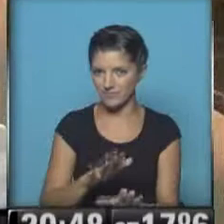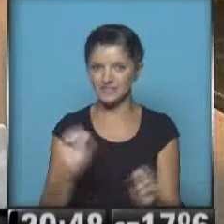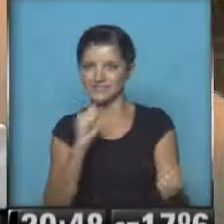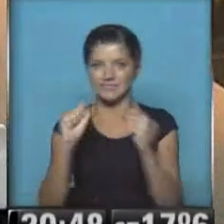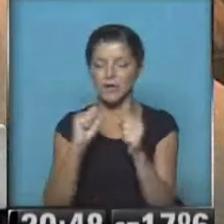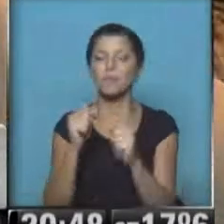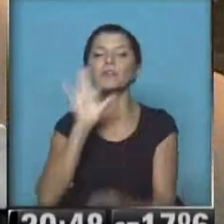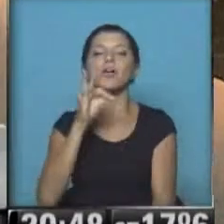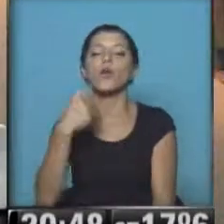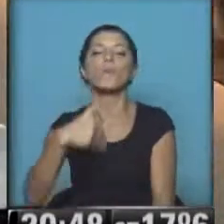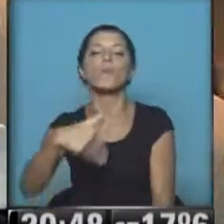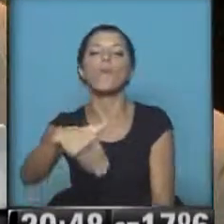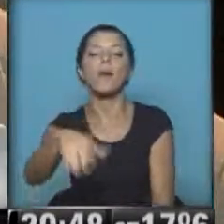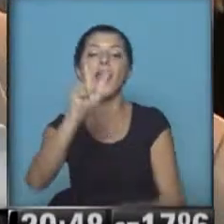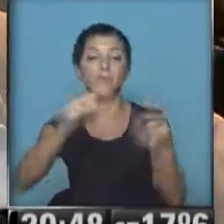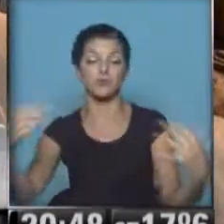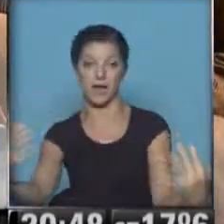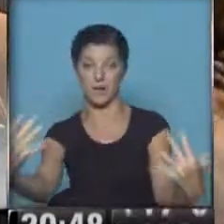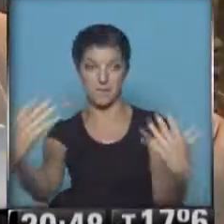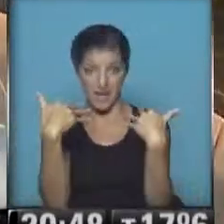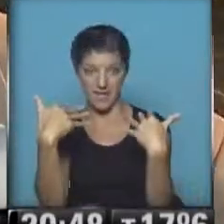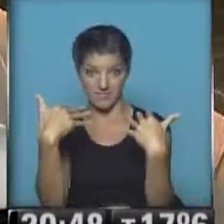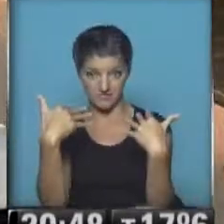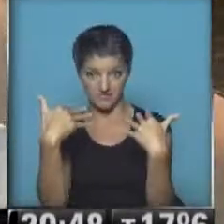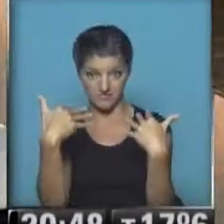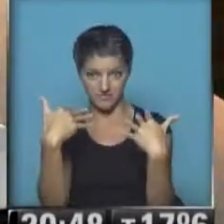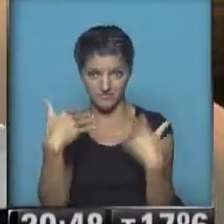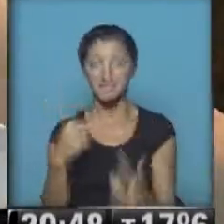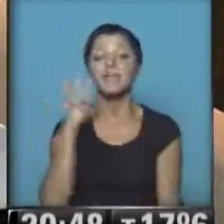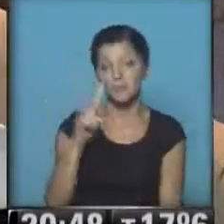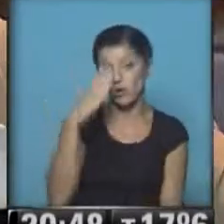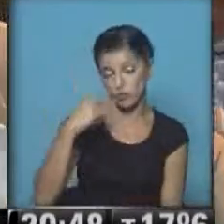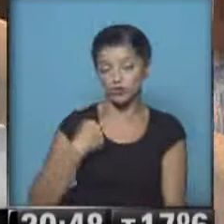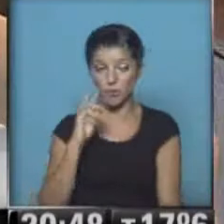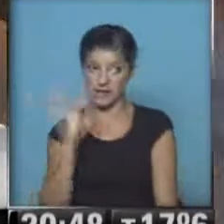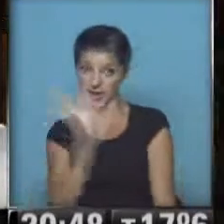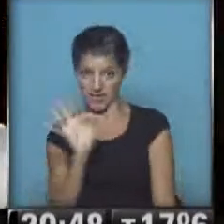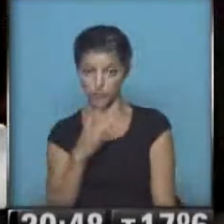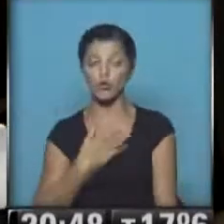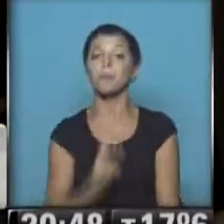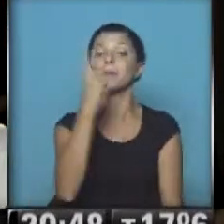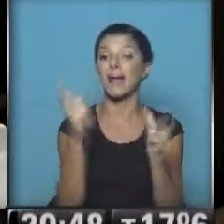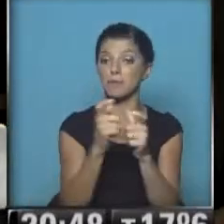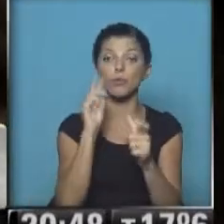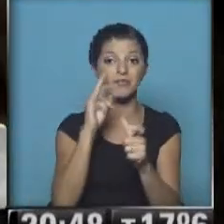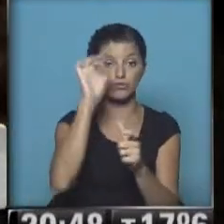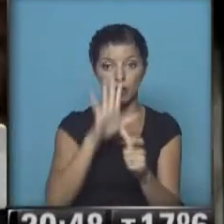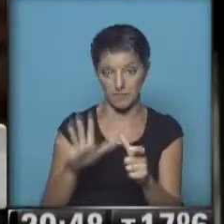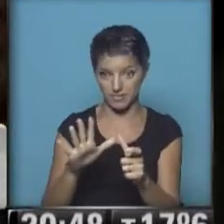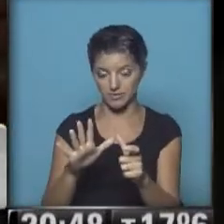Inquieto por saber cómo lo va a recibir la gente y verlo finalmente, porque yo no lo vi, vi solo el primer capítulo. El